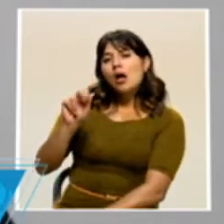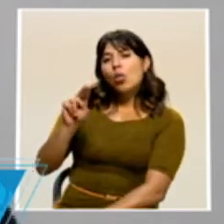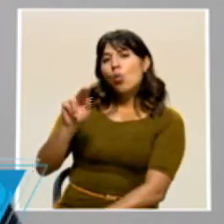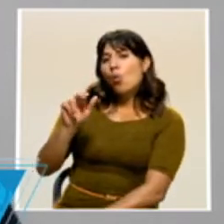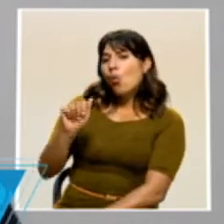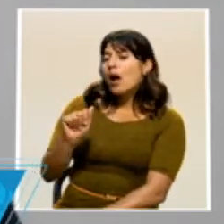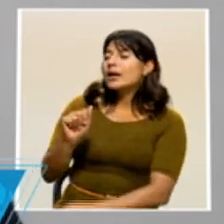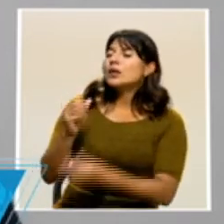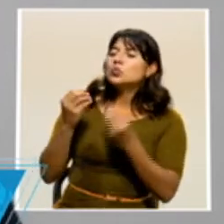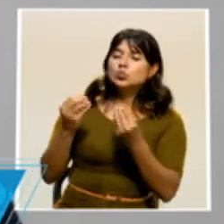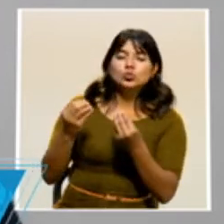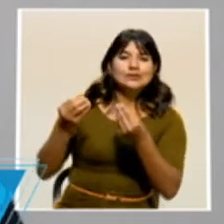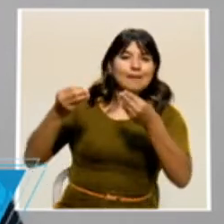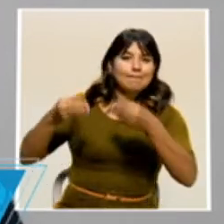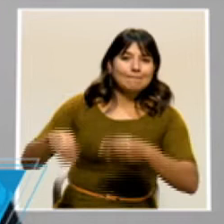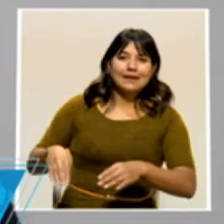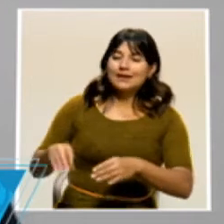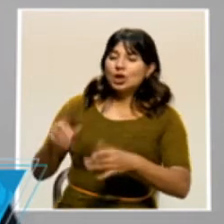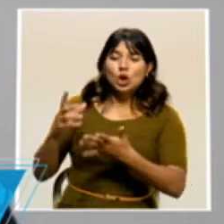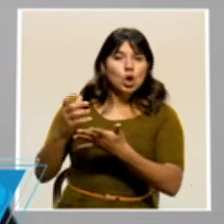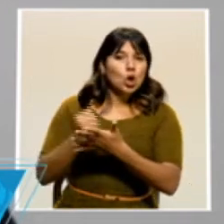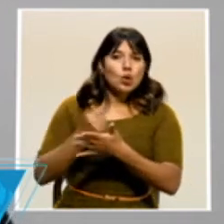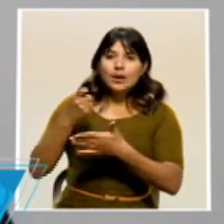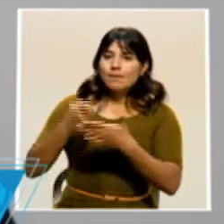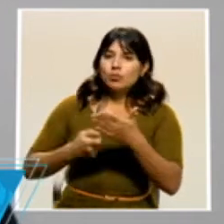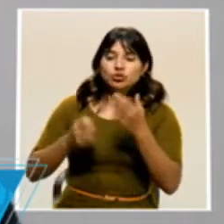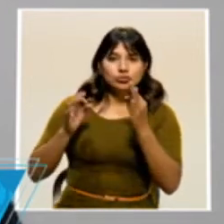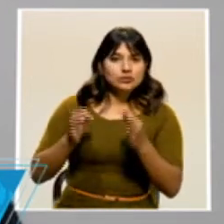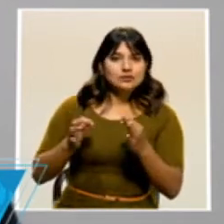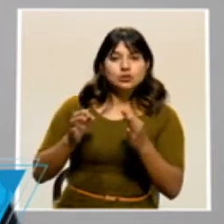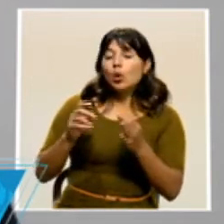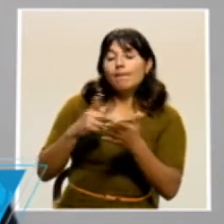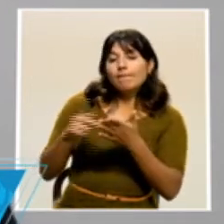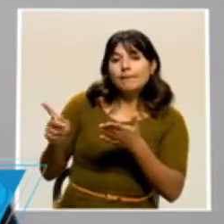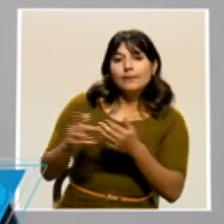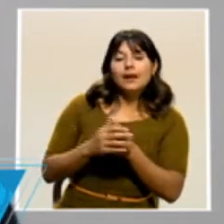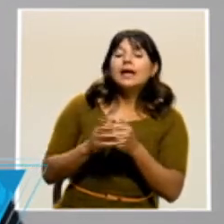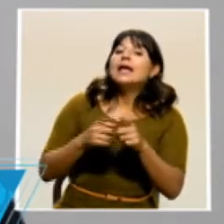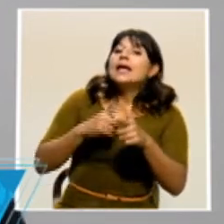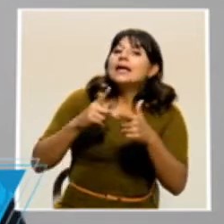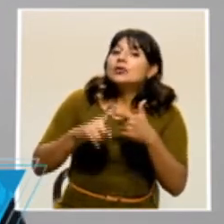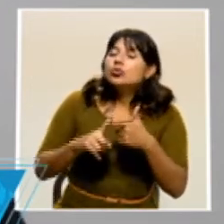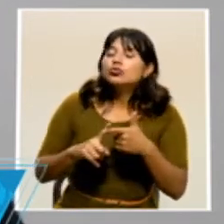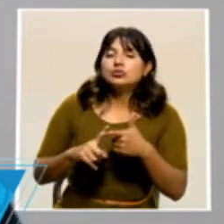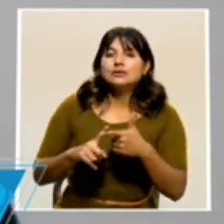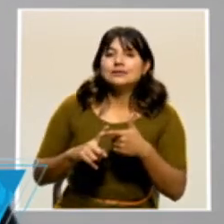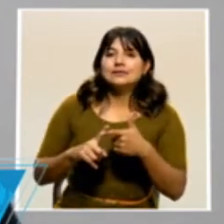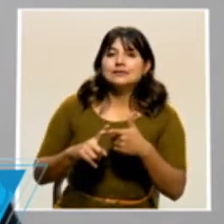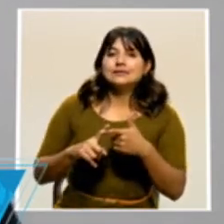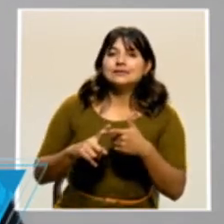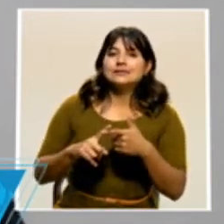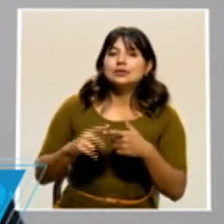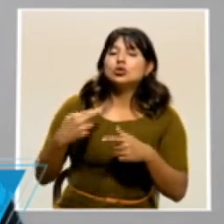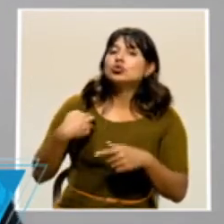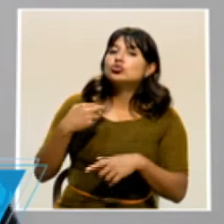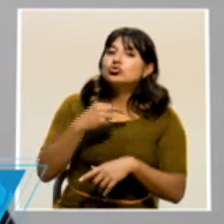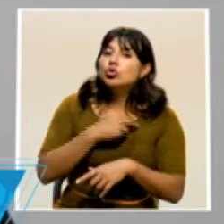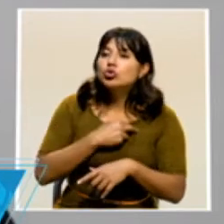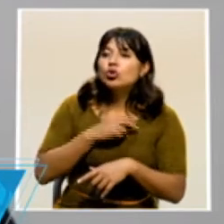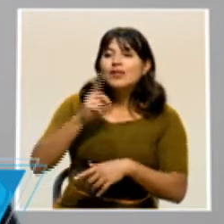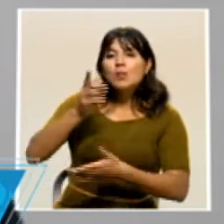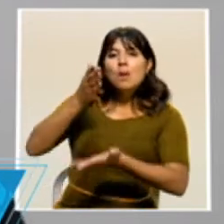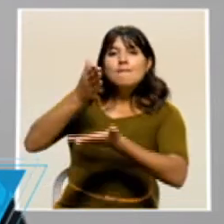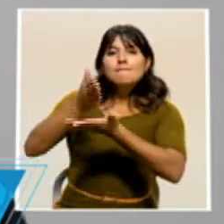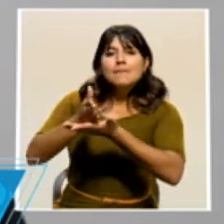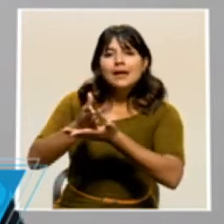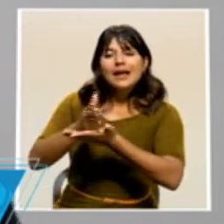tributos, y por eso es que decimos que la evasión hay que mitigarla con planes eficientes